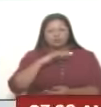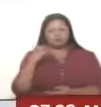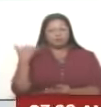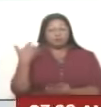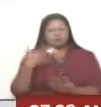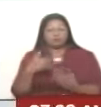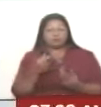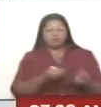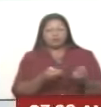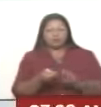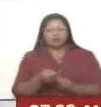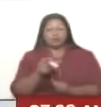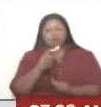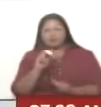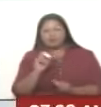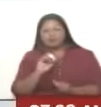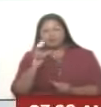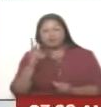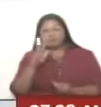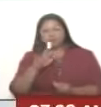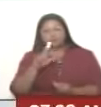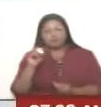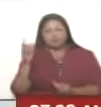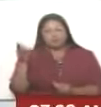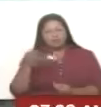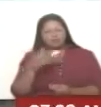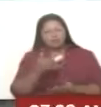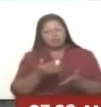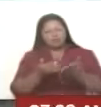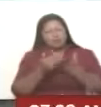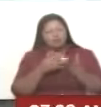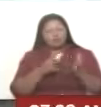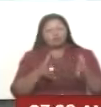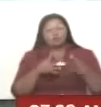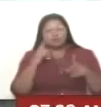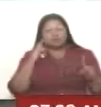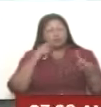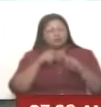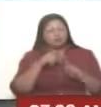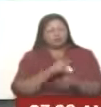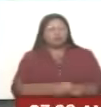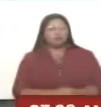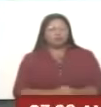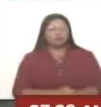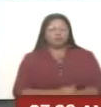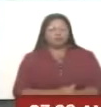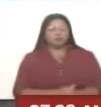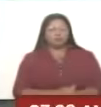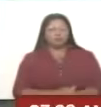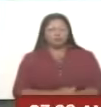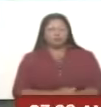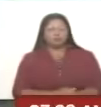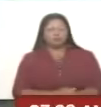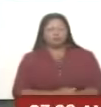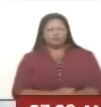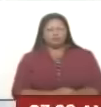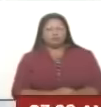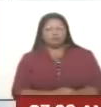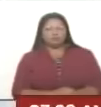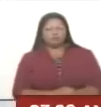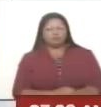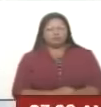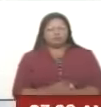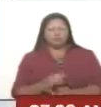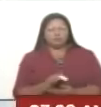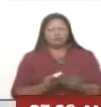país, 20-30%. ¿Qué ayudará a que se logre ese objetivo, diputado? La variable fundamental